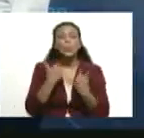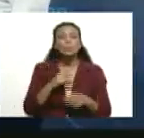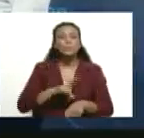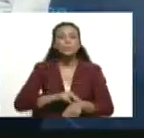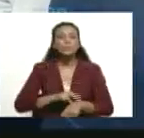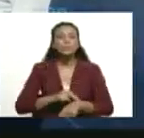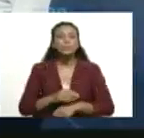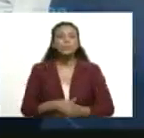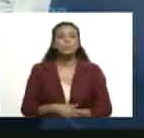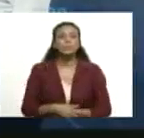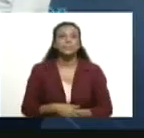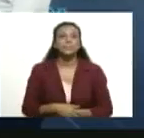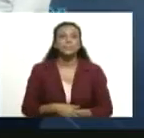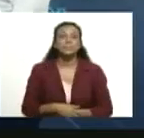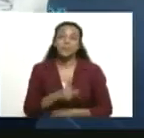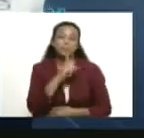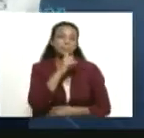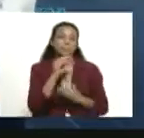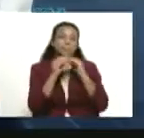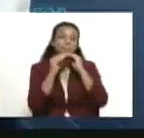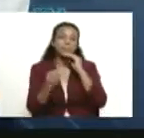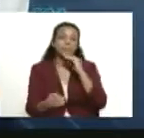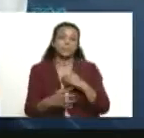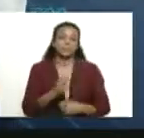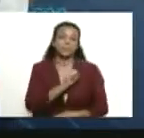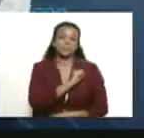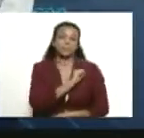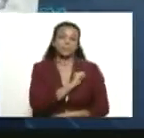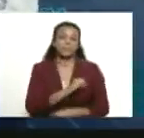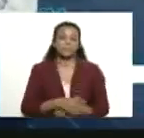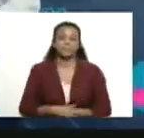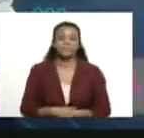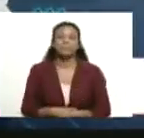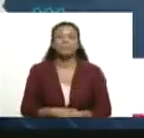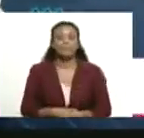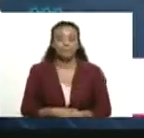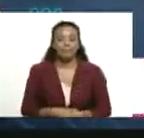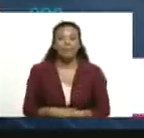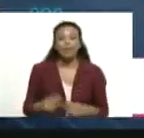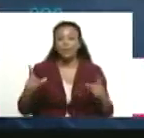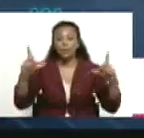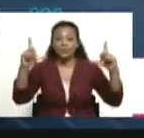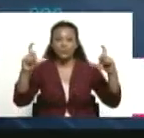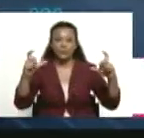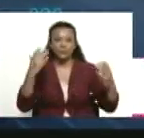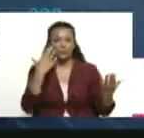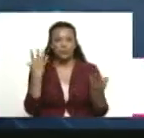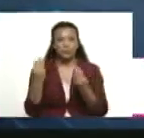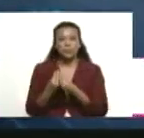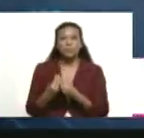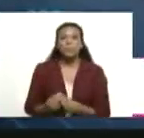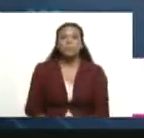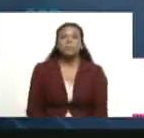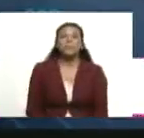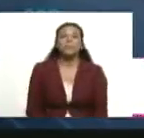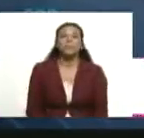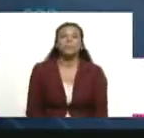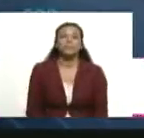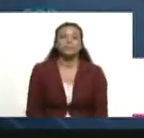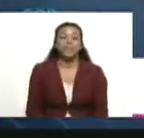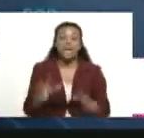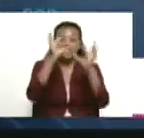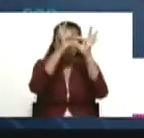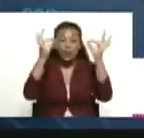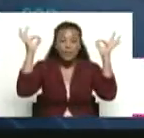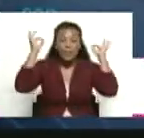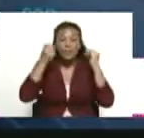No, no voy a decir. Bueno, vamos a tomar una foto aquí. Ah. Ya va. Mire ese sombrero tan bonito.